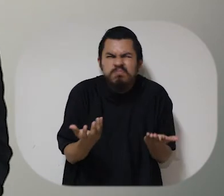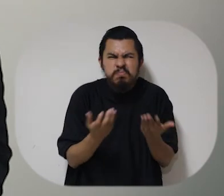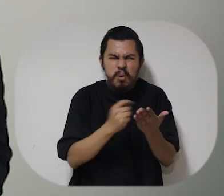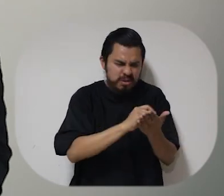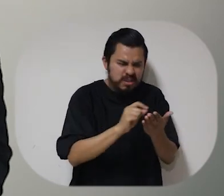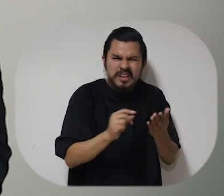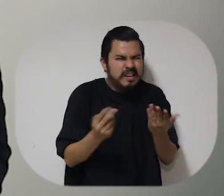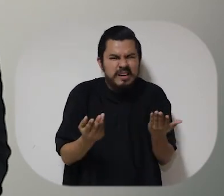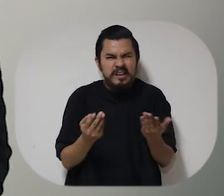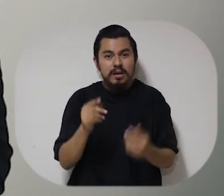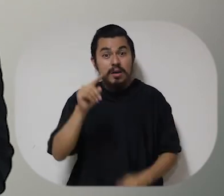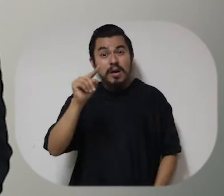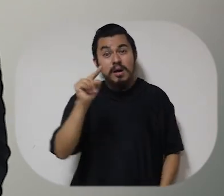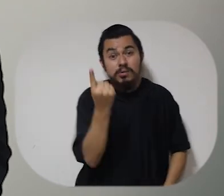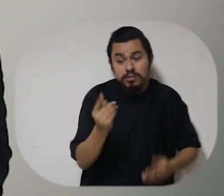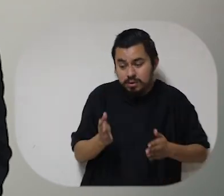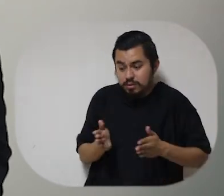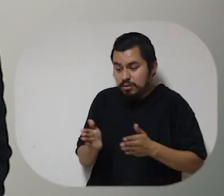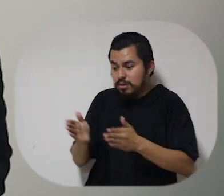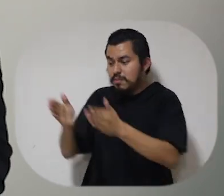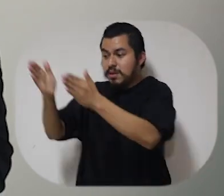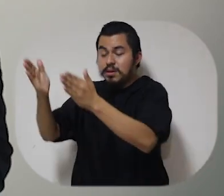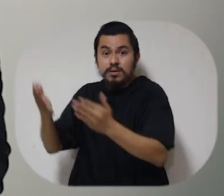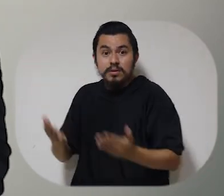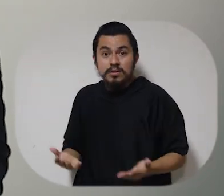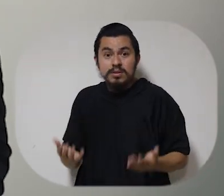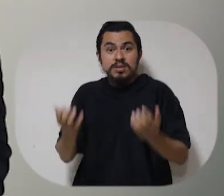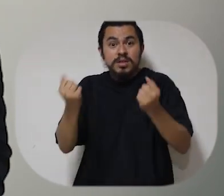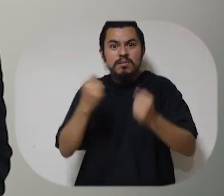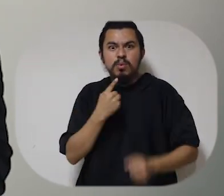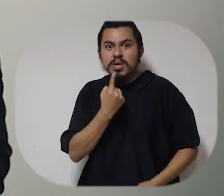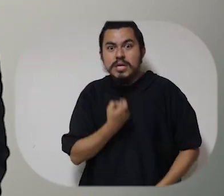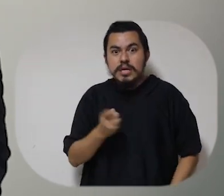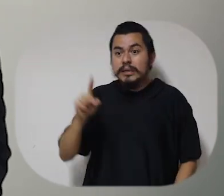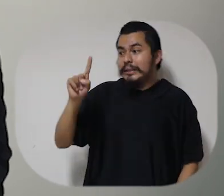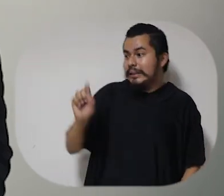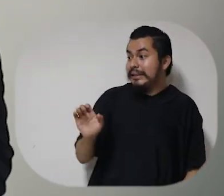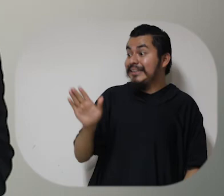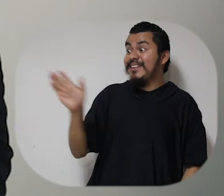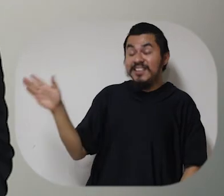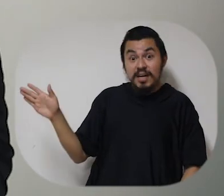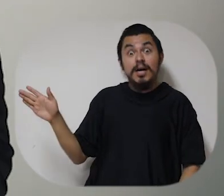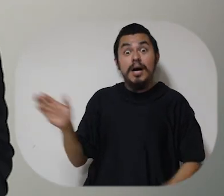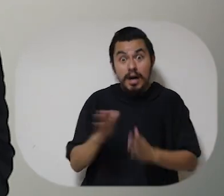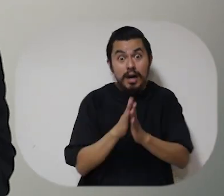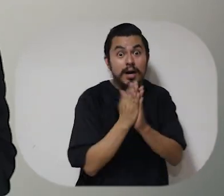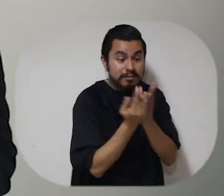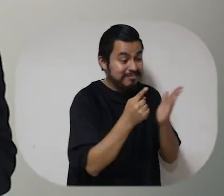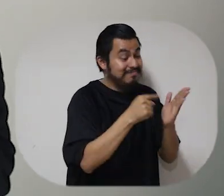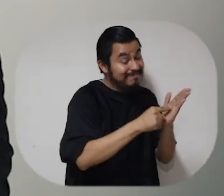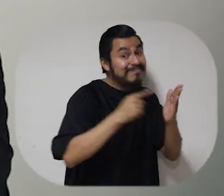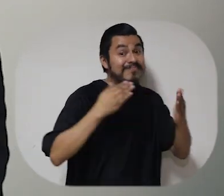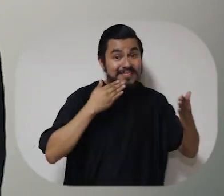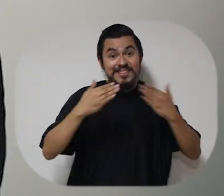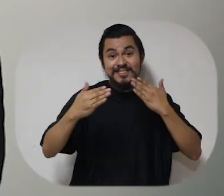Salvador. ¿Por qué es esto? Porque el único camino para ser salvos es el Cristo. Esta Biblia nos